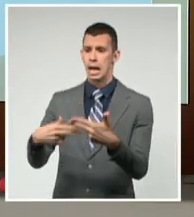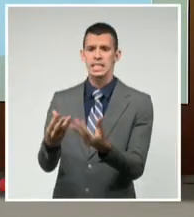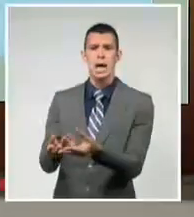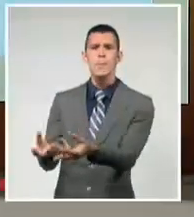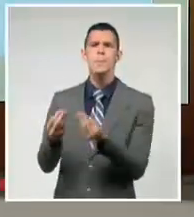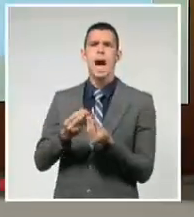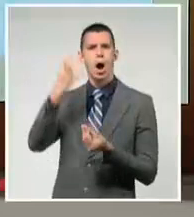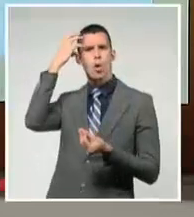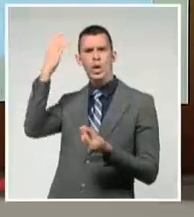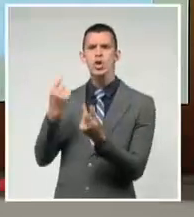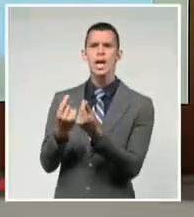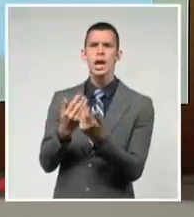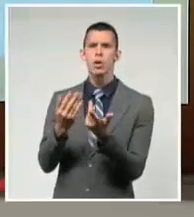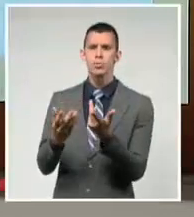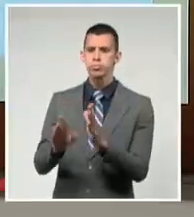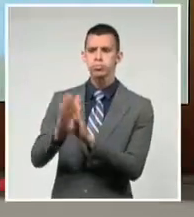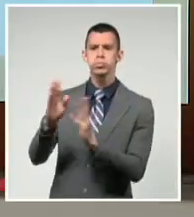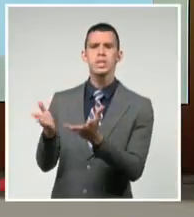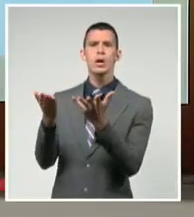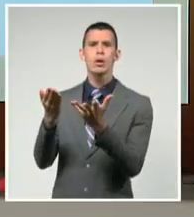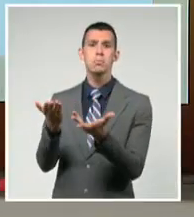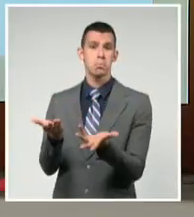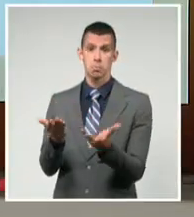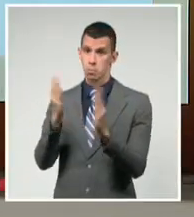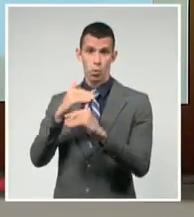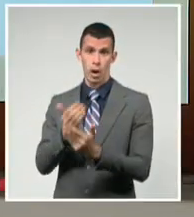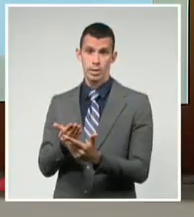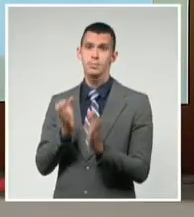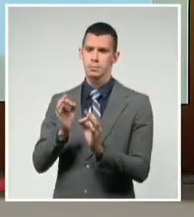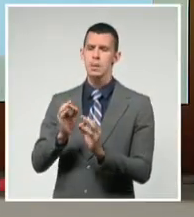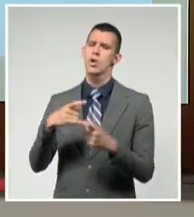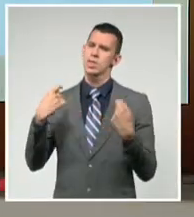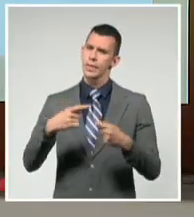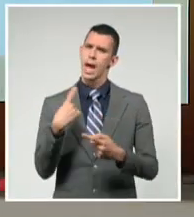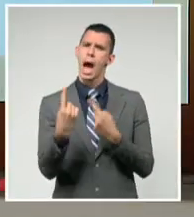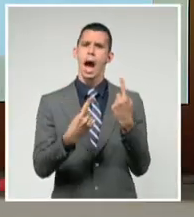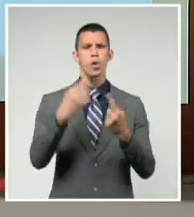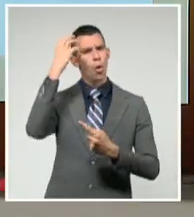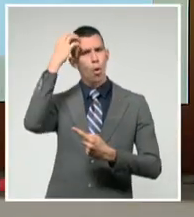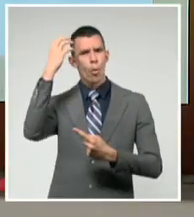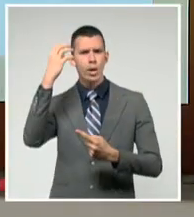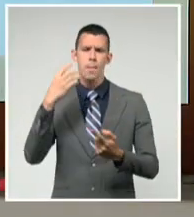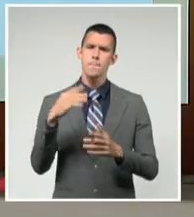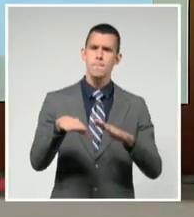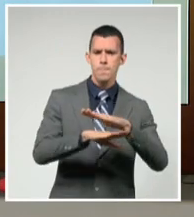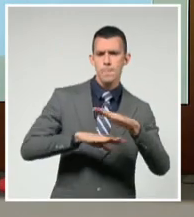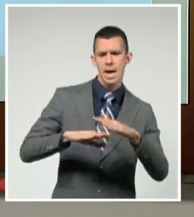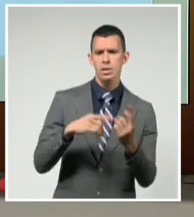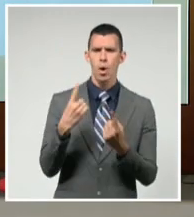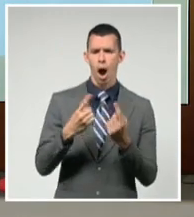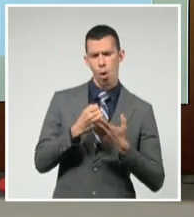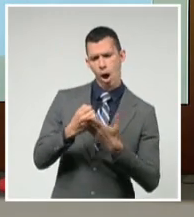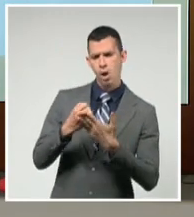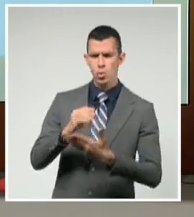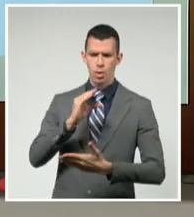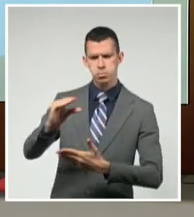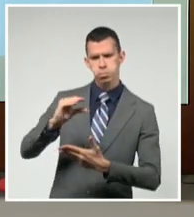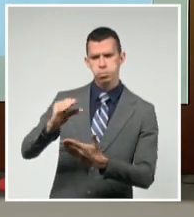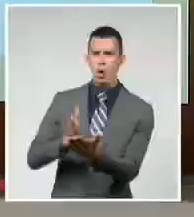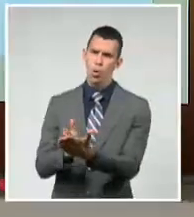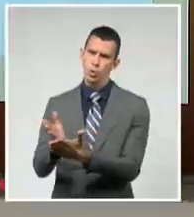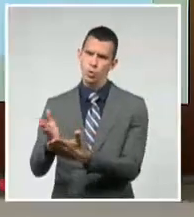desempleo en que se pudieran ver abocados sus trabajadores o que dejen de llegar a la población servicios básicos y de primera necesidad que esas empresas